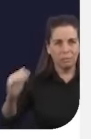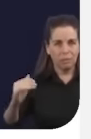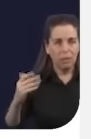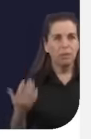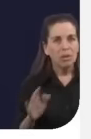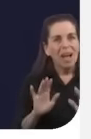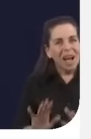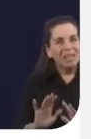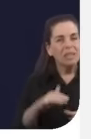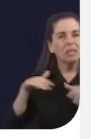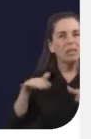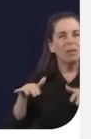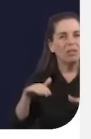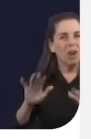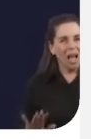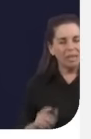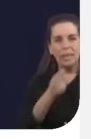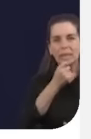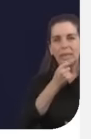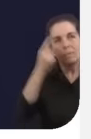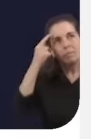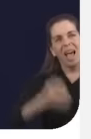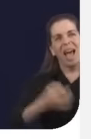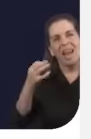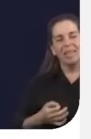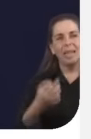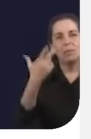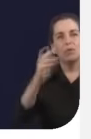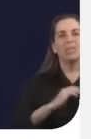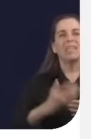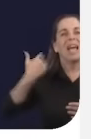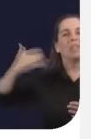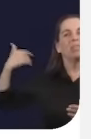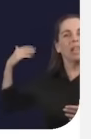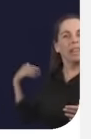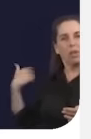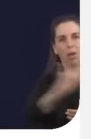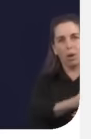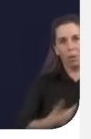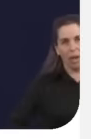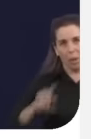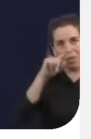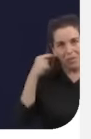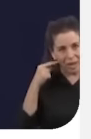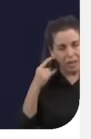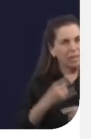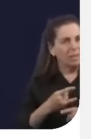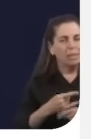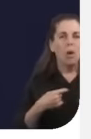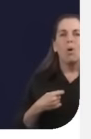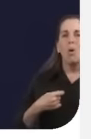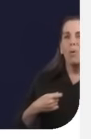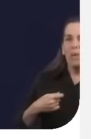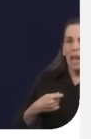también en cuando analiza los otros tres años de gobierno siempre la jubilaciones perdieron poder